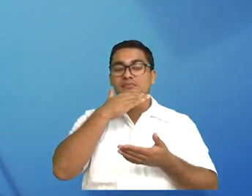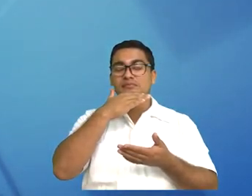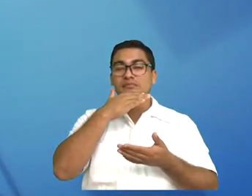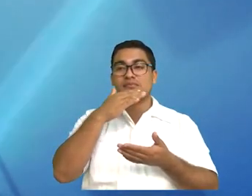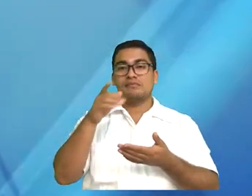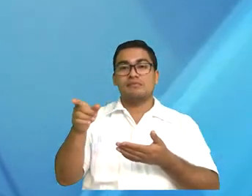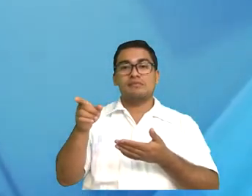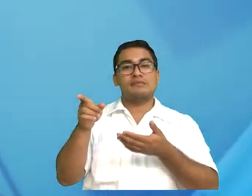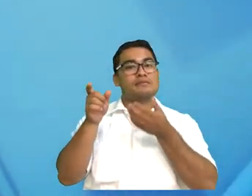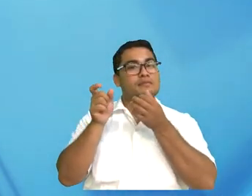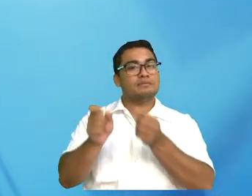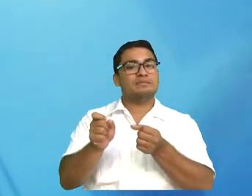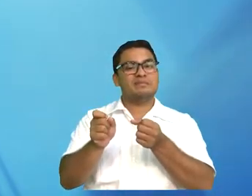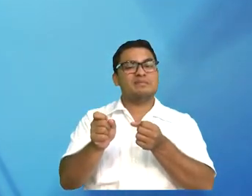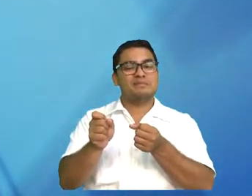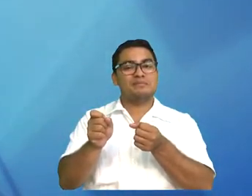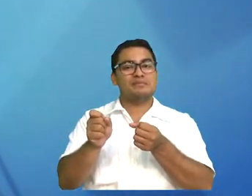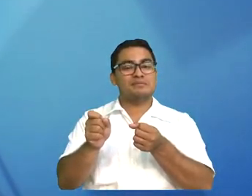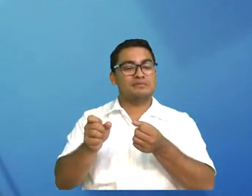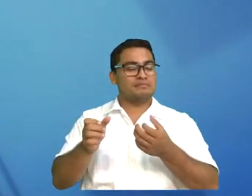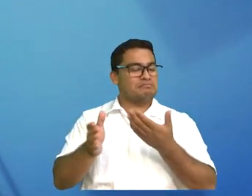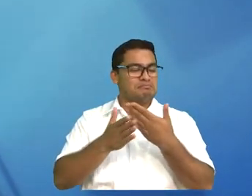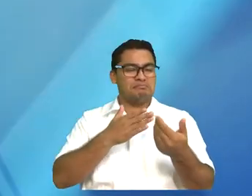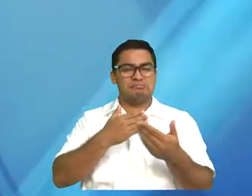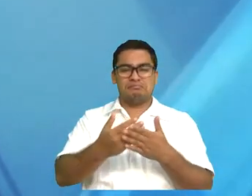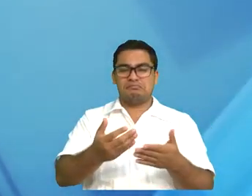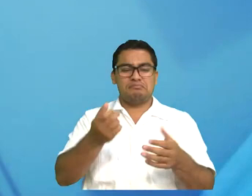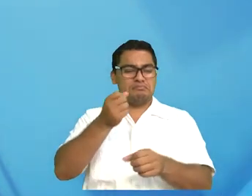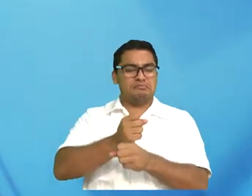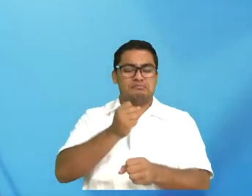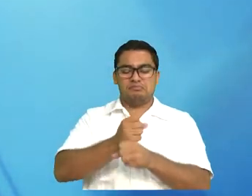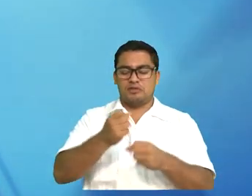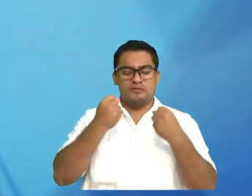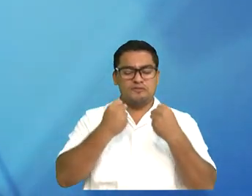no le hizo restar fuerza a su trabajo,